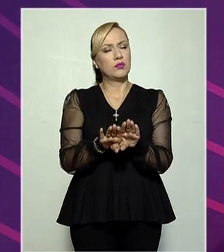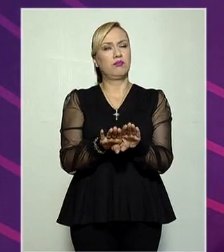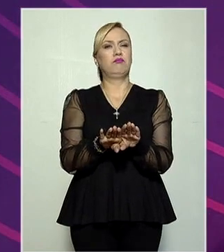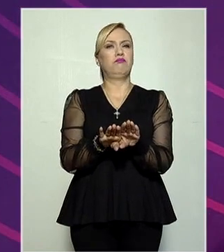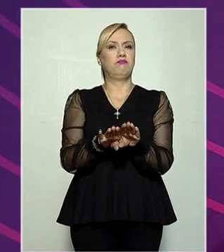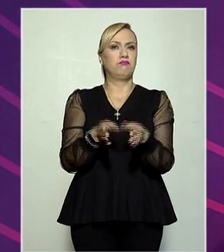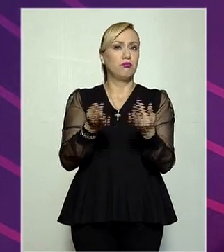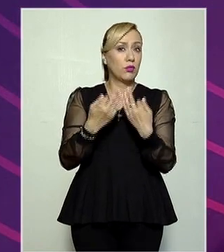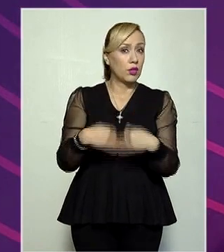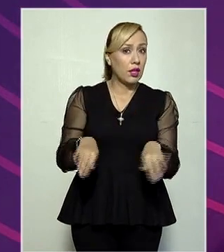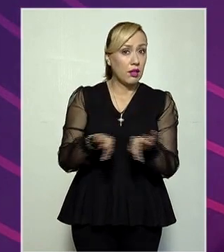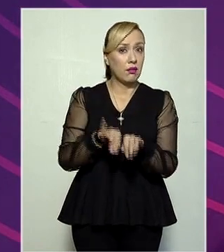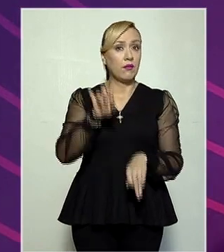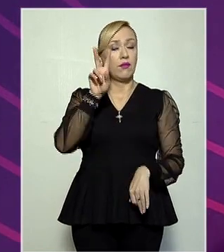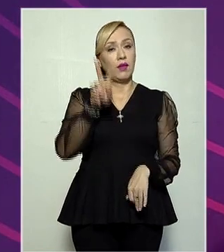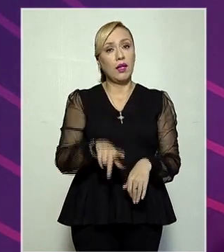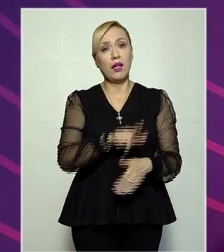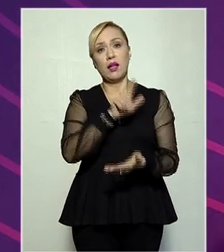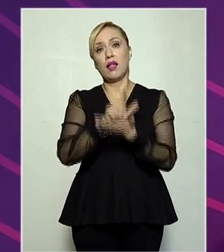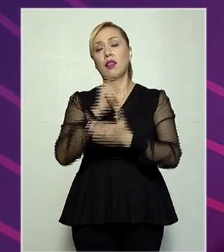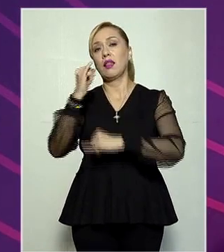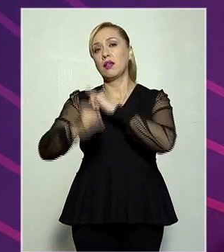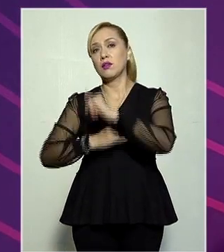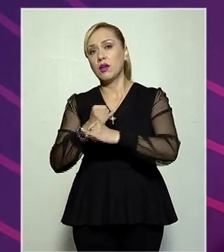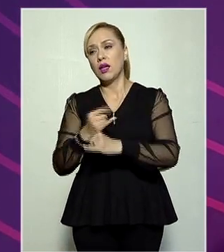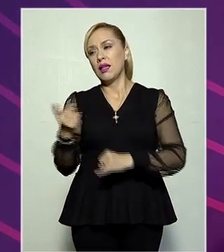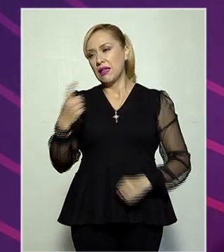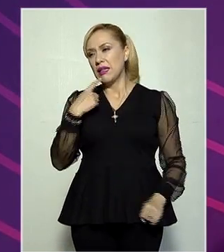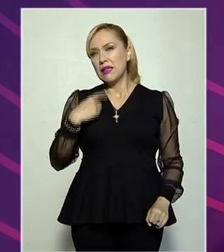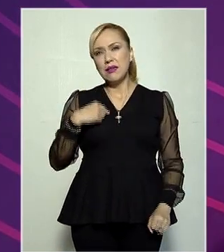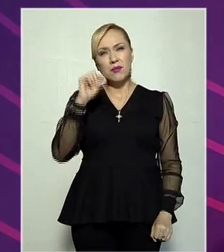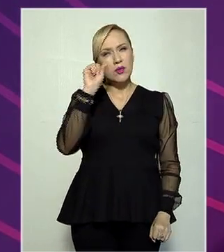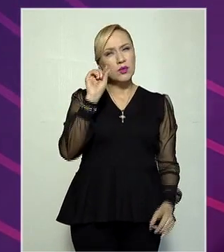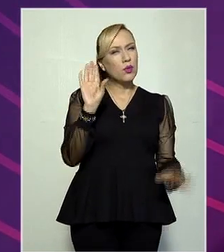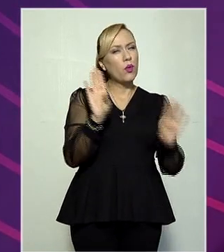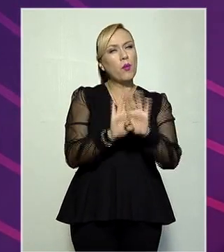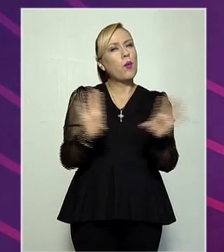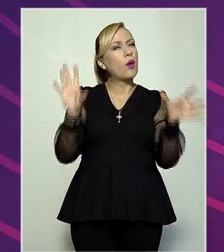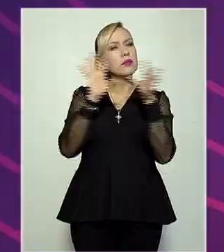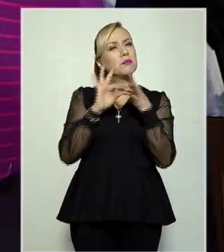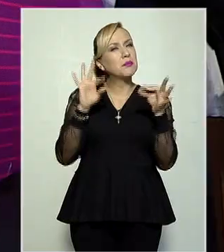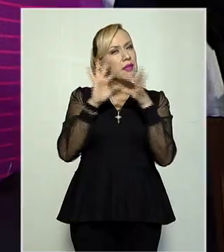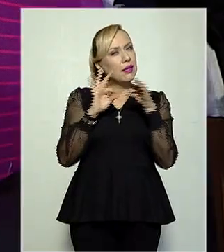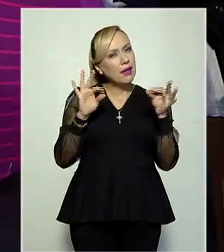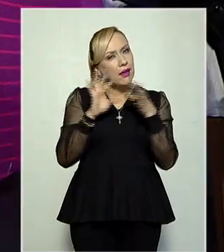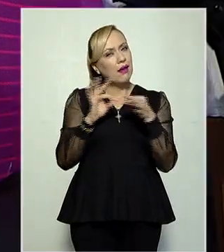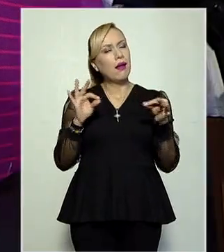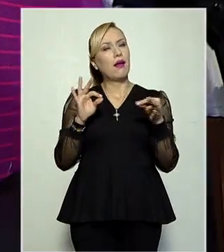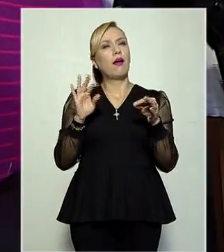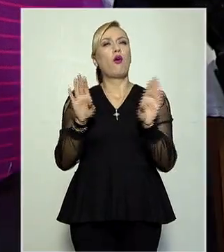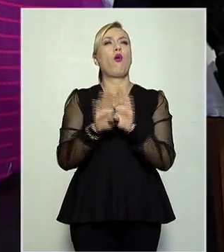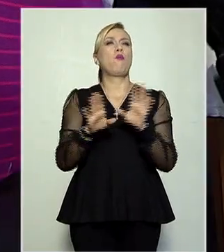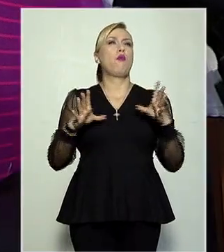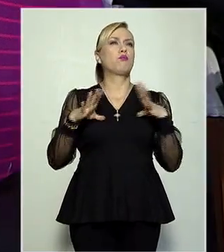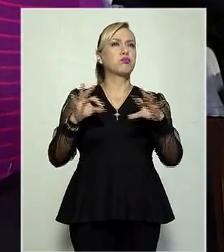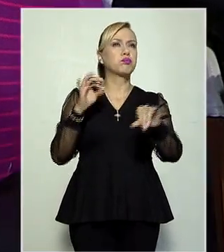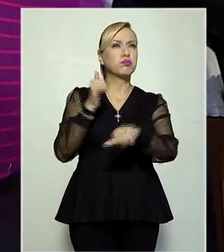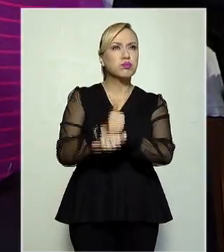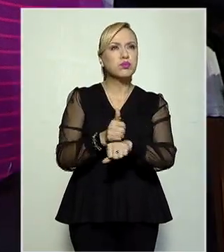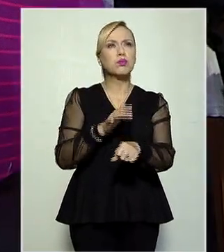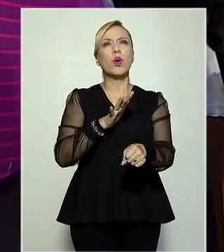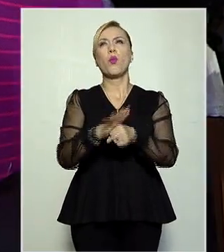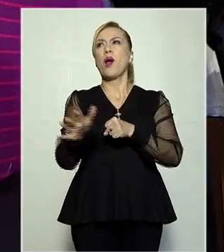por la importancia que tiene para el derecho internacional. No sé si nos puedes dar una primera aproximación, Claro. cómo se crearon, cuál fue la necesidad, quién